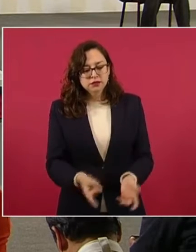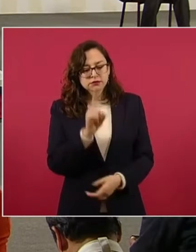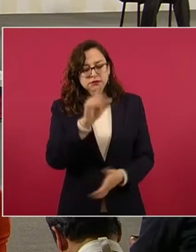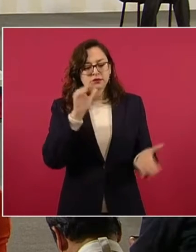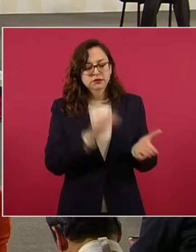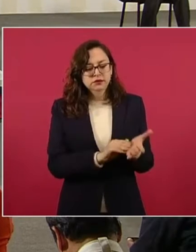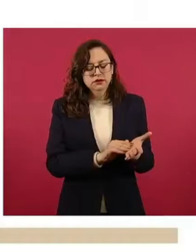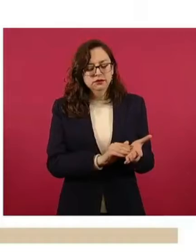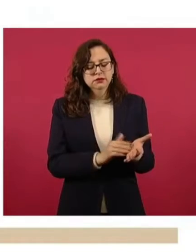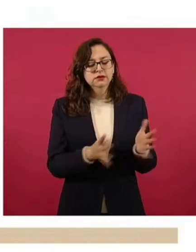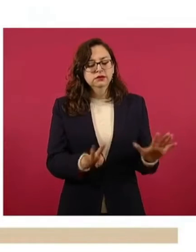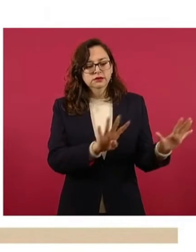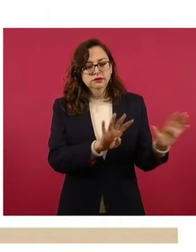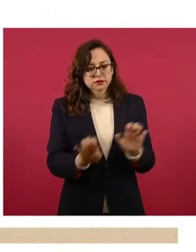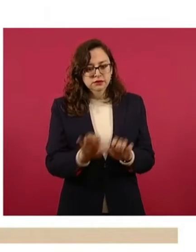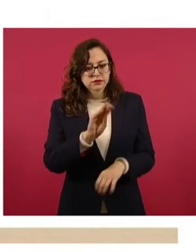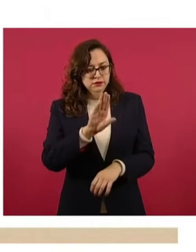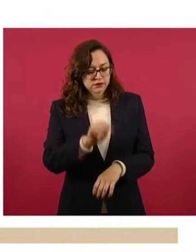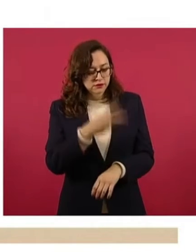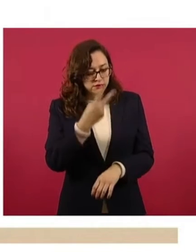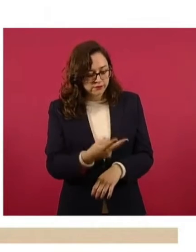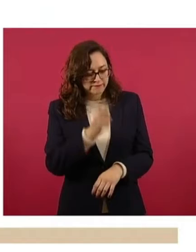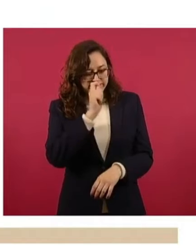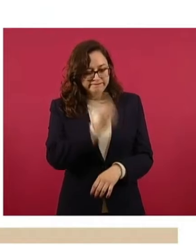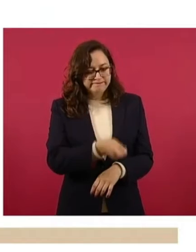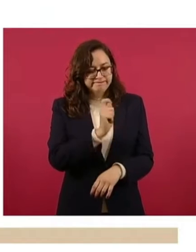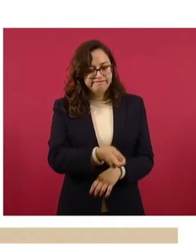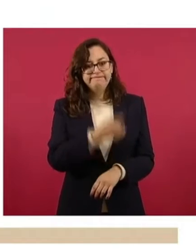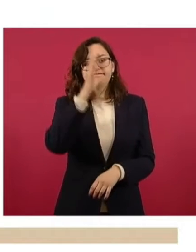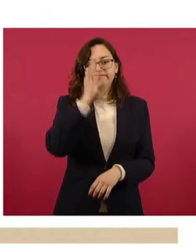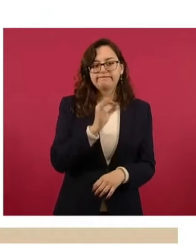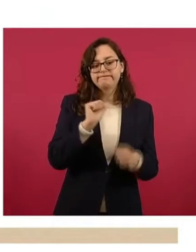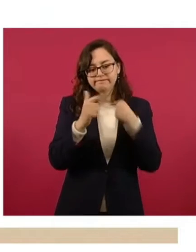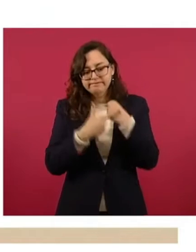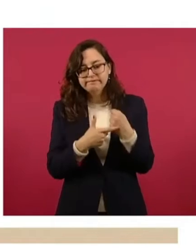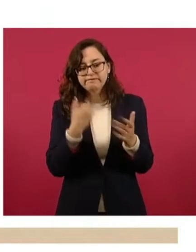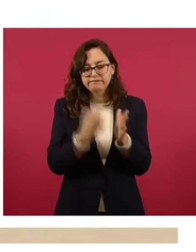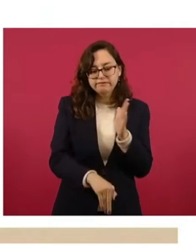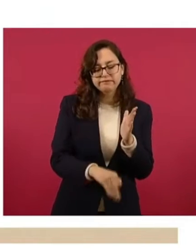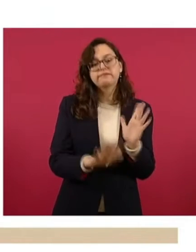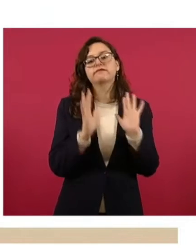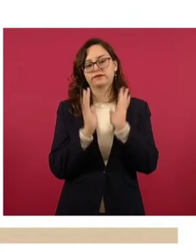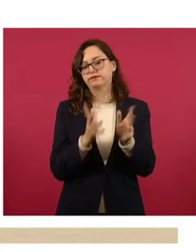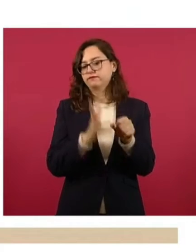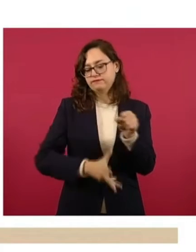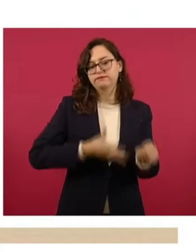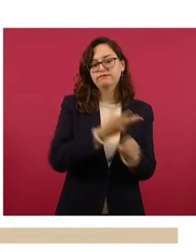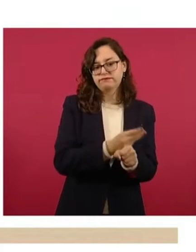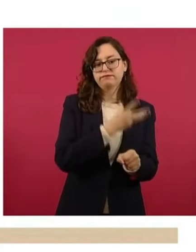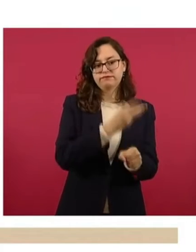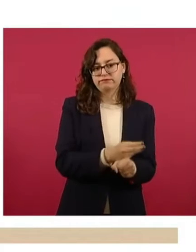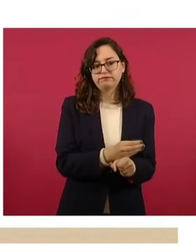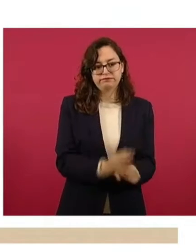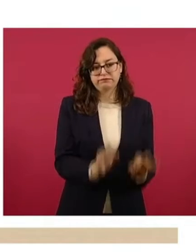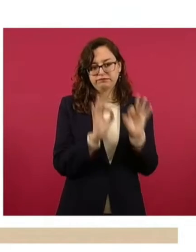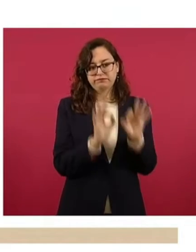si no tenían los consumibles o no tenían alguno de los elementos para echarlos a andar, pues no daban servicio. Ya